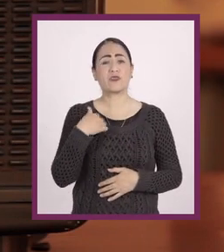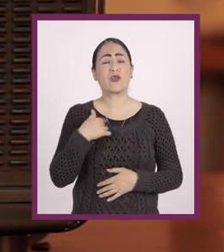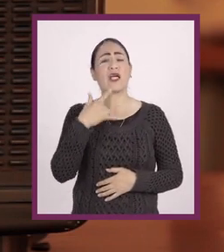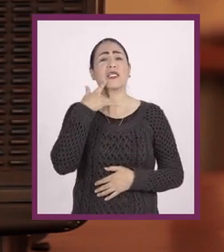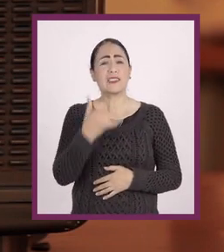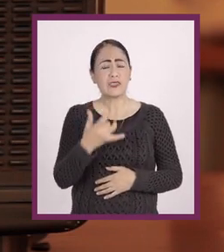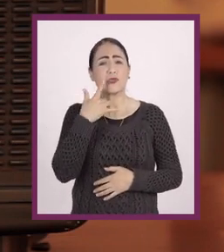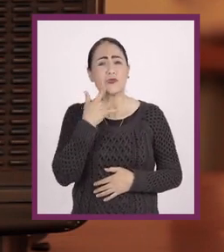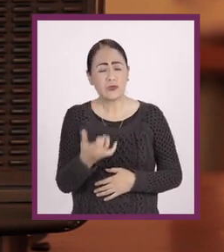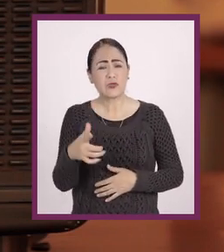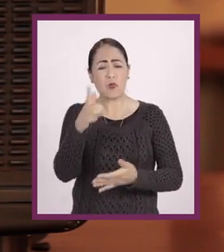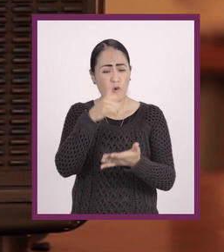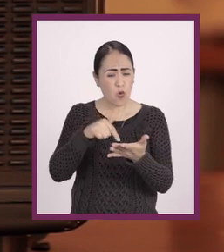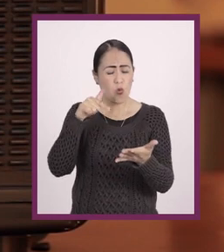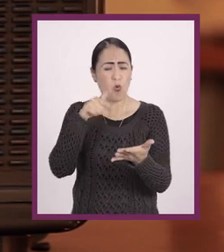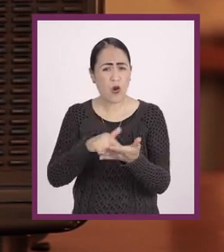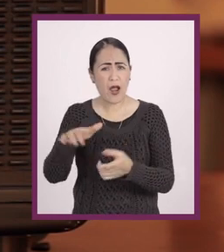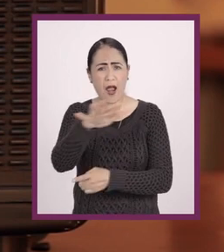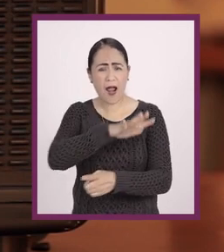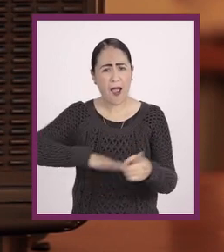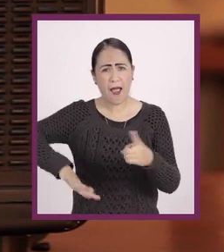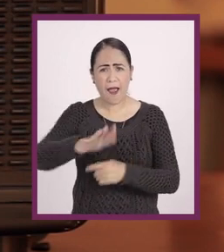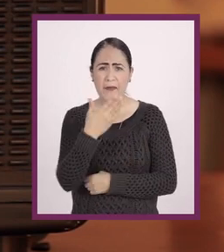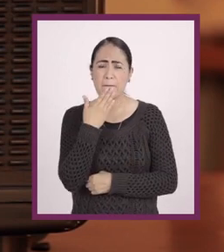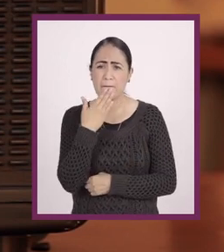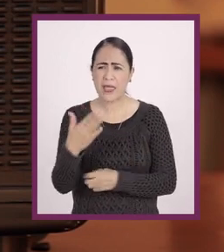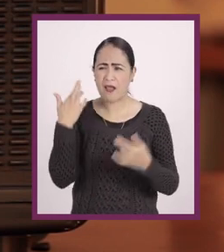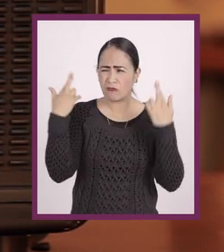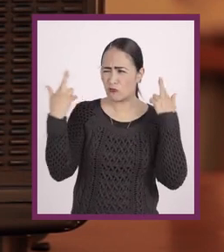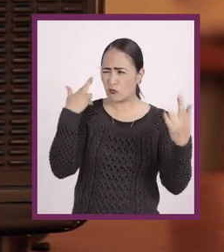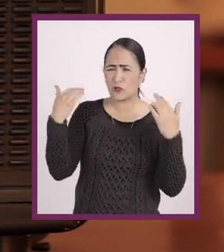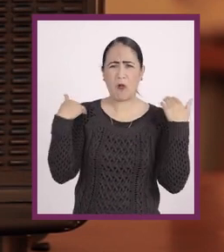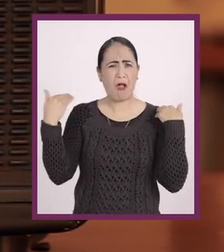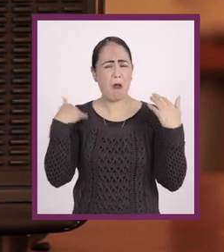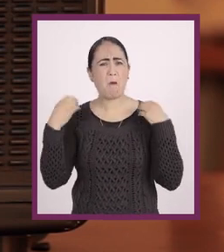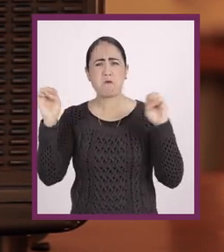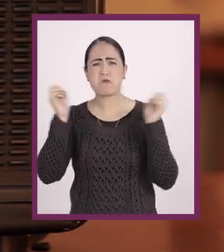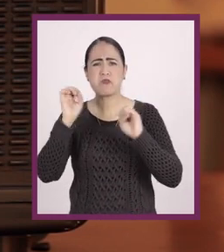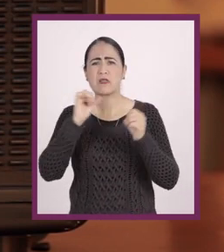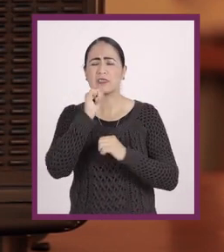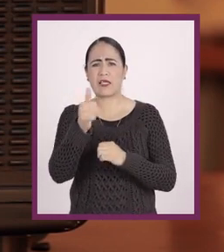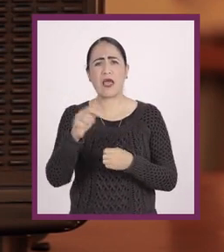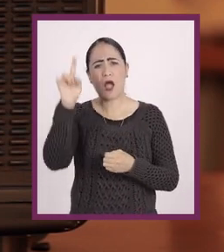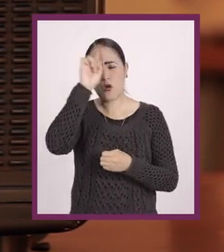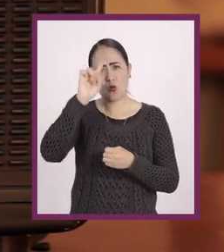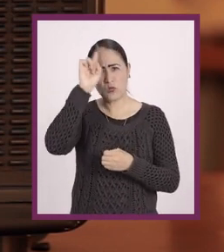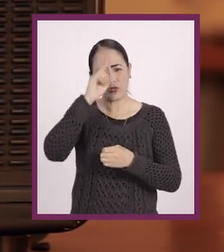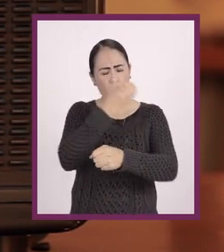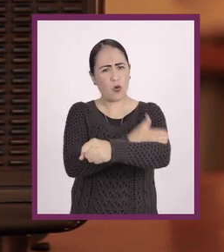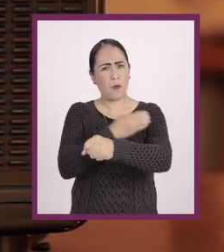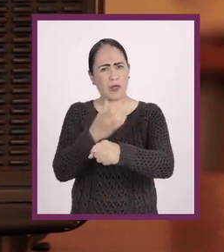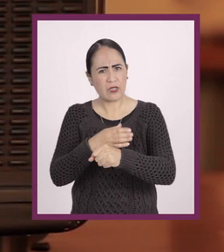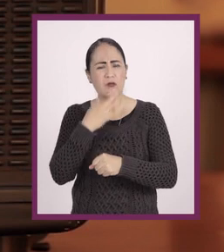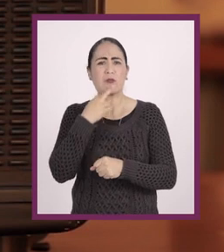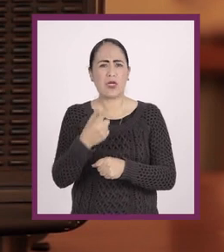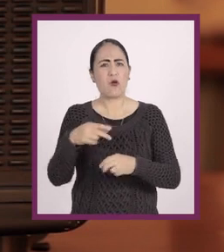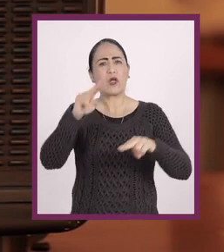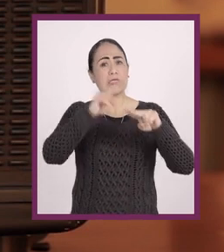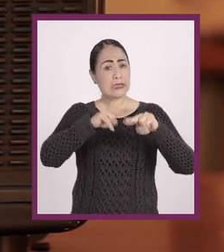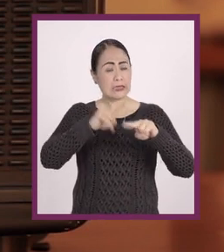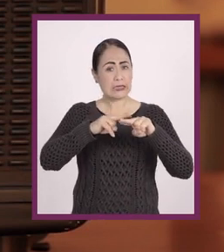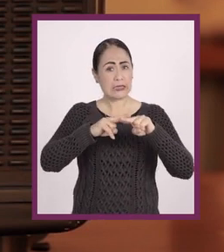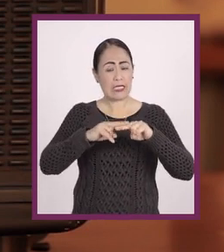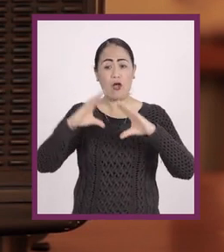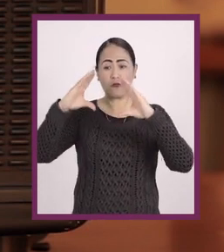crear un ambiente de trabajo sin distracciones algunos de nuestros compañeros nos recomendaron cambiarnos a una silla en